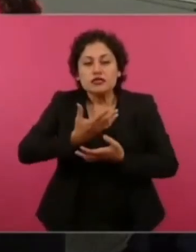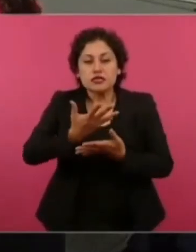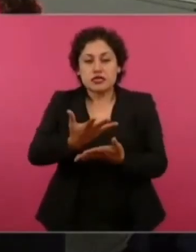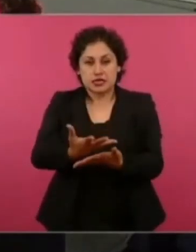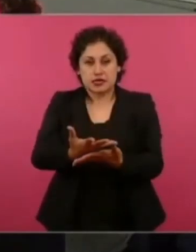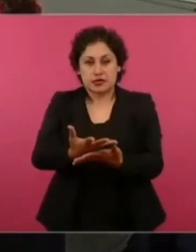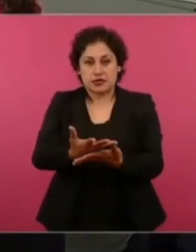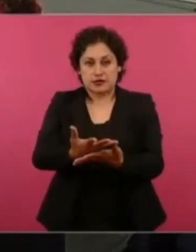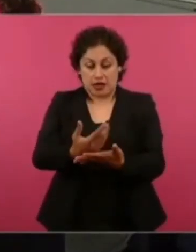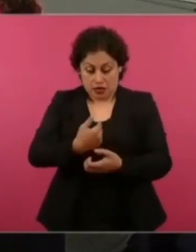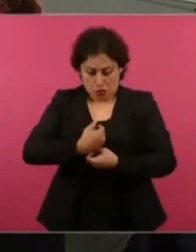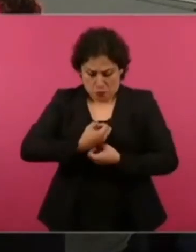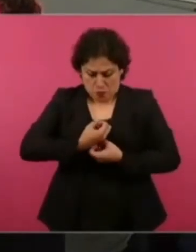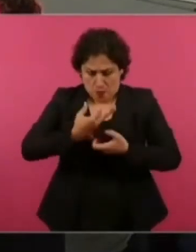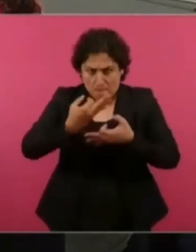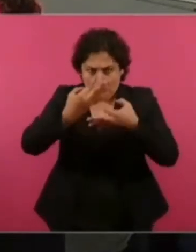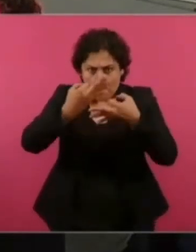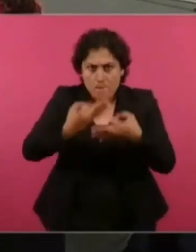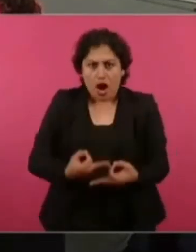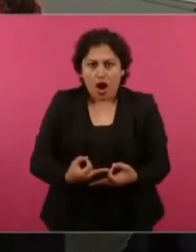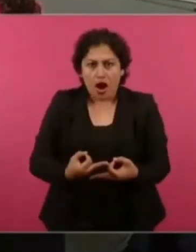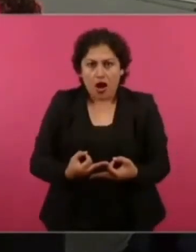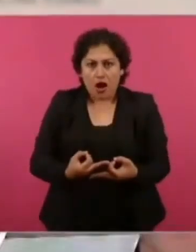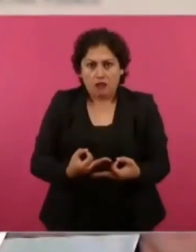y lo que ellos